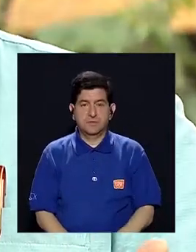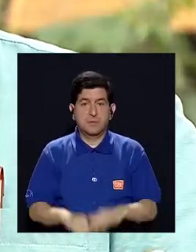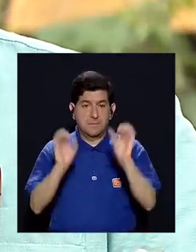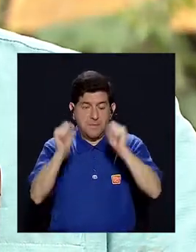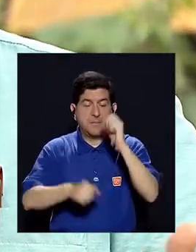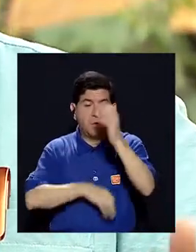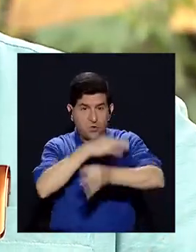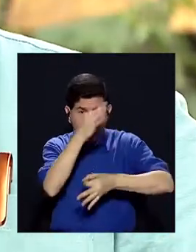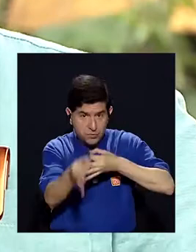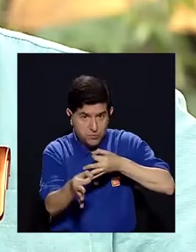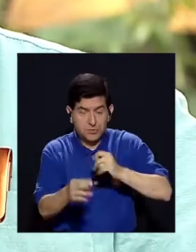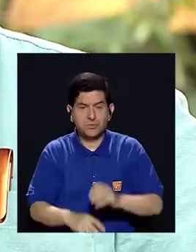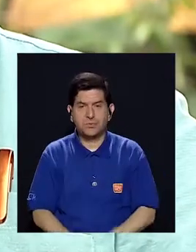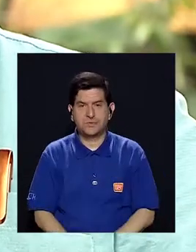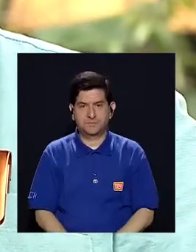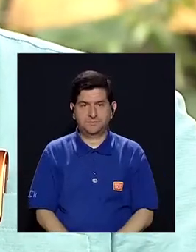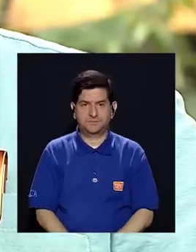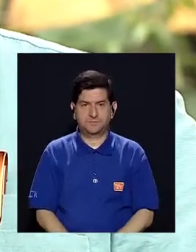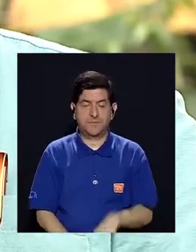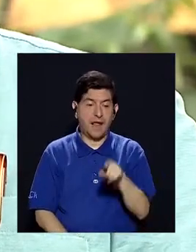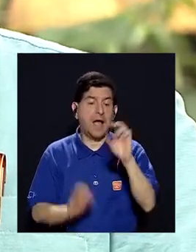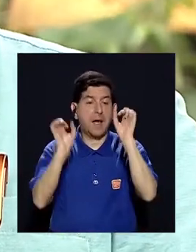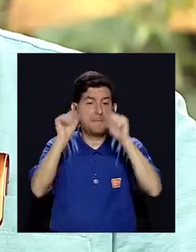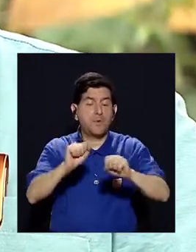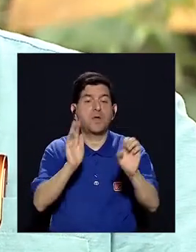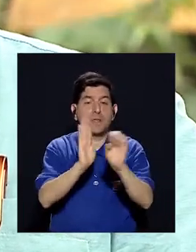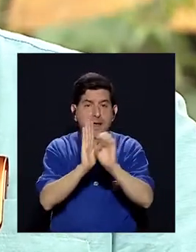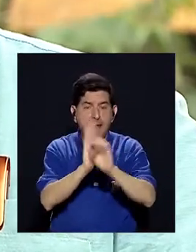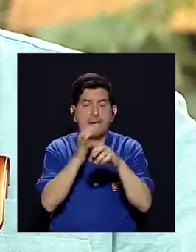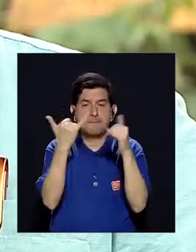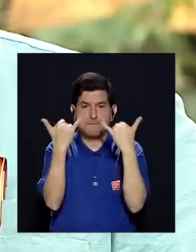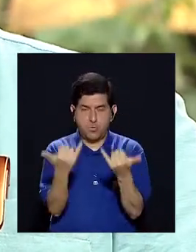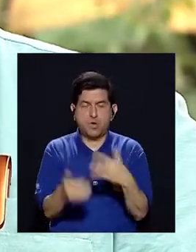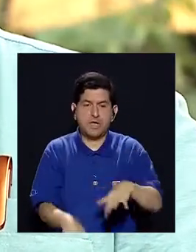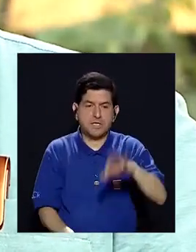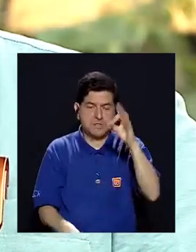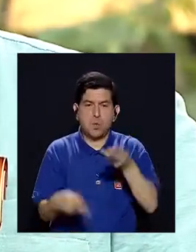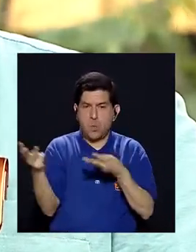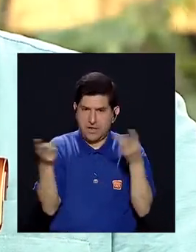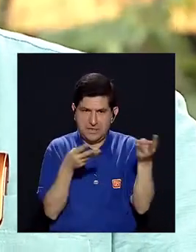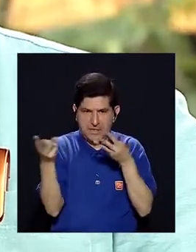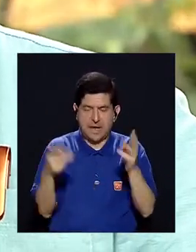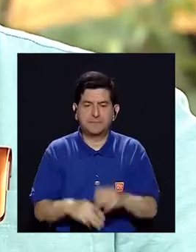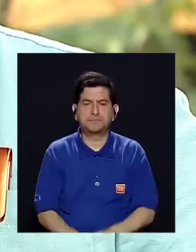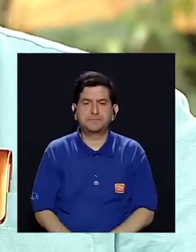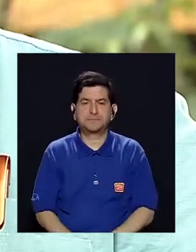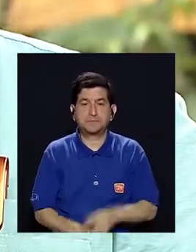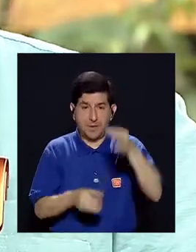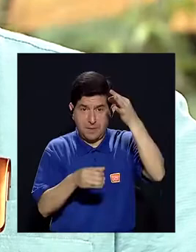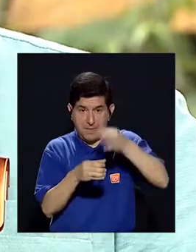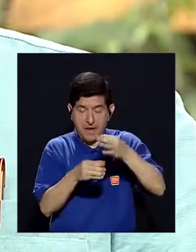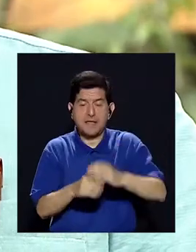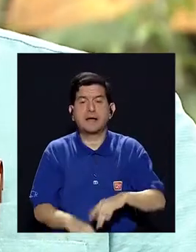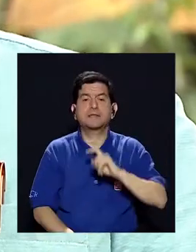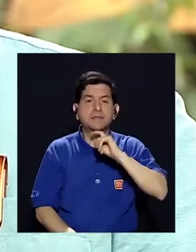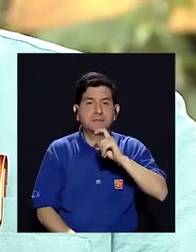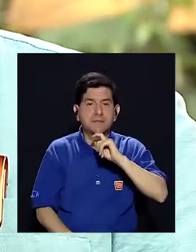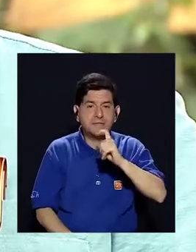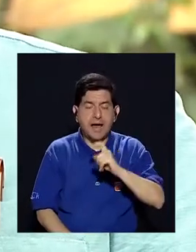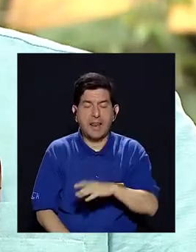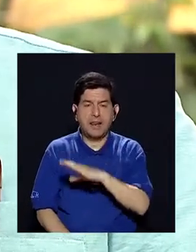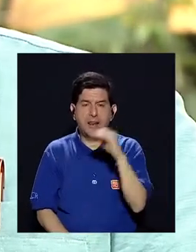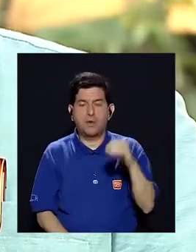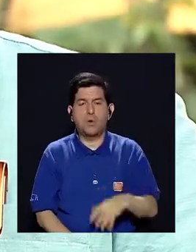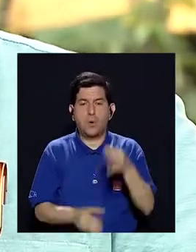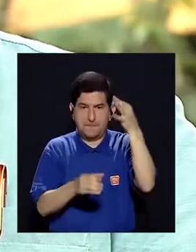para sustituir. Entonces es donde pueden darse, por ejemplo, que ya se pueden conseguir en el mercado pajillas de metal.